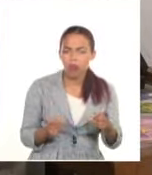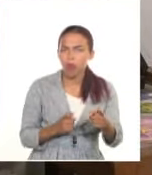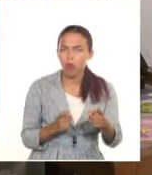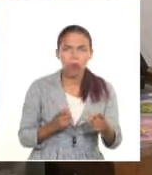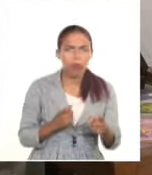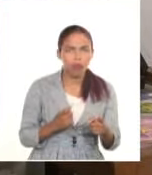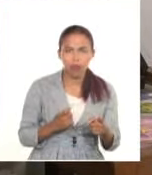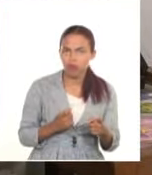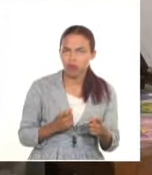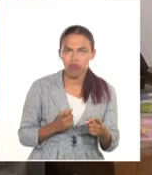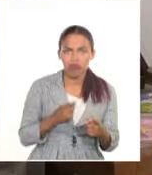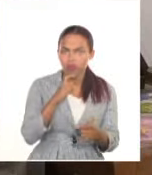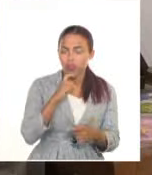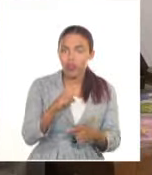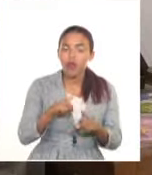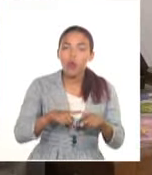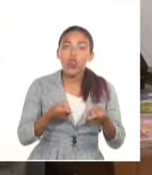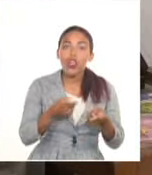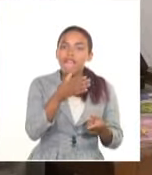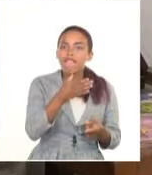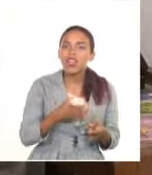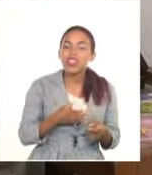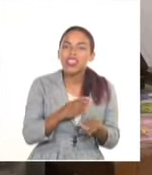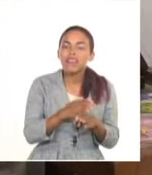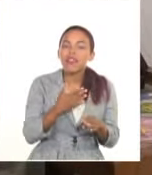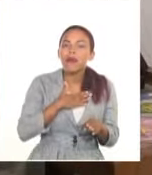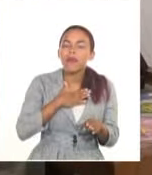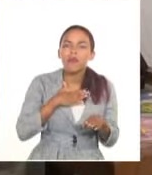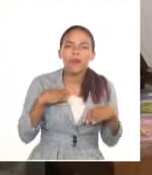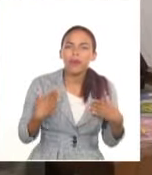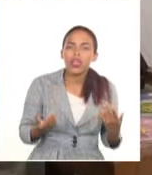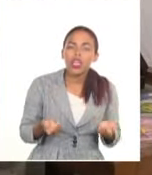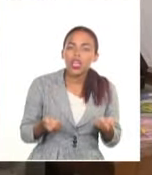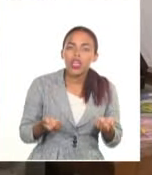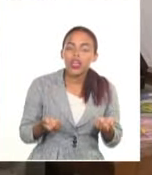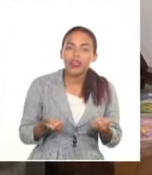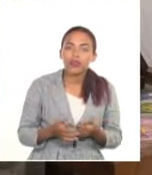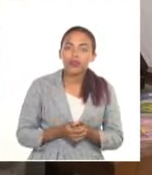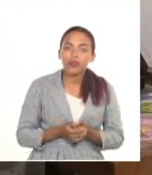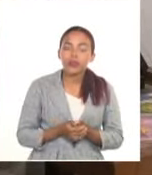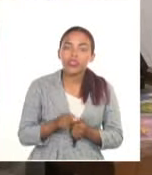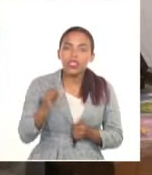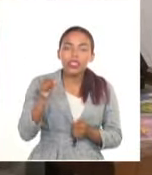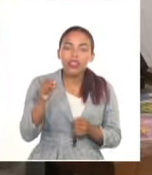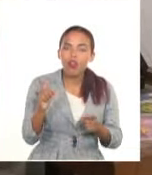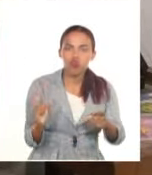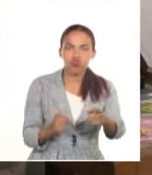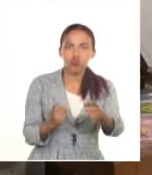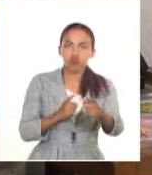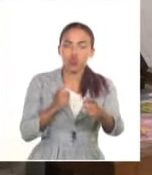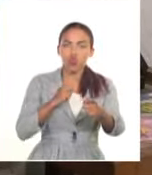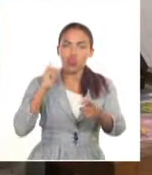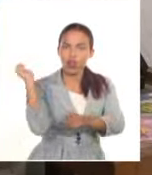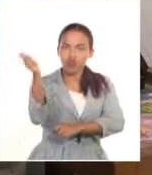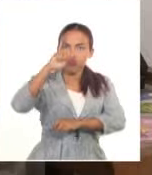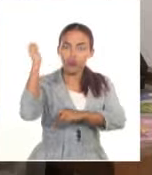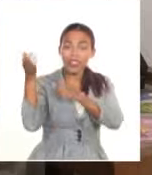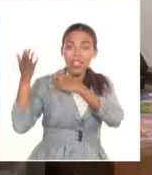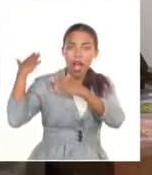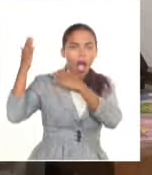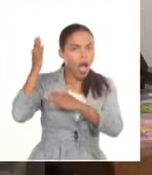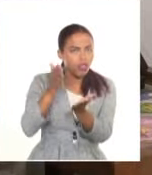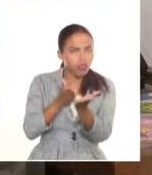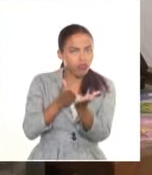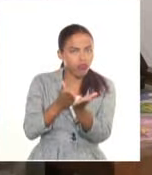Fidel, para mí, se concretó toda la lucha de los Mambises. Porque en